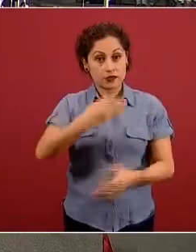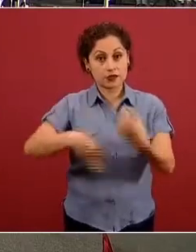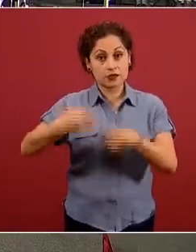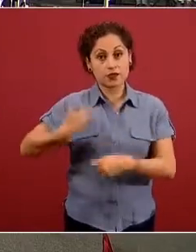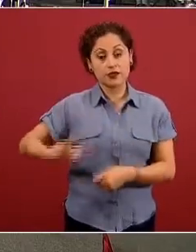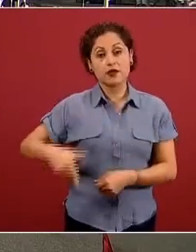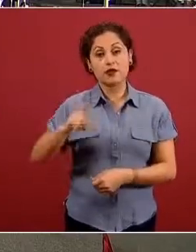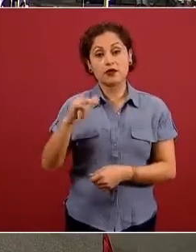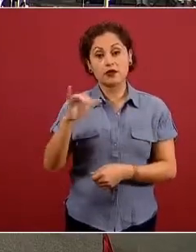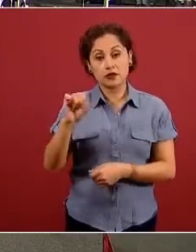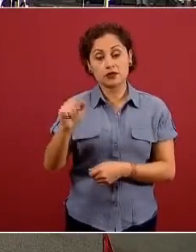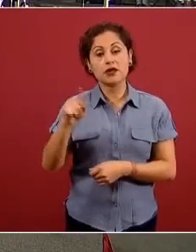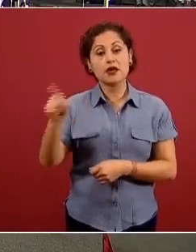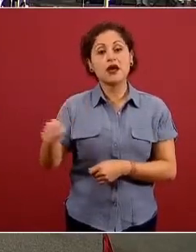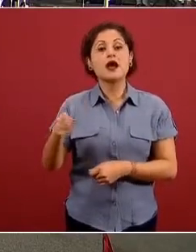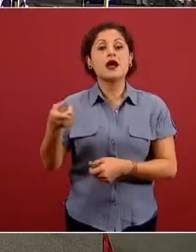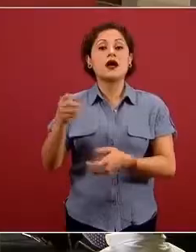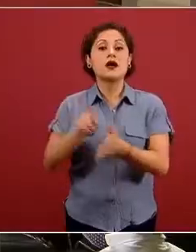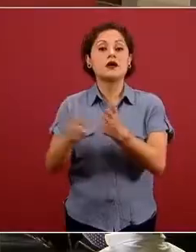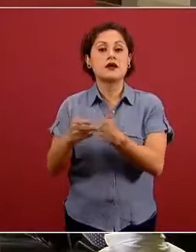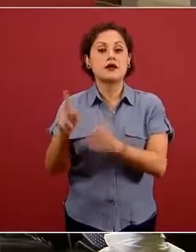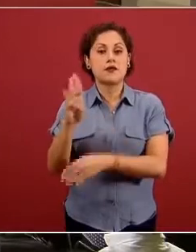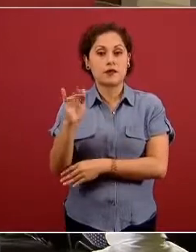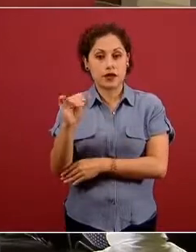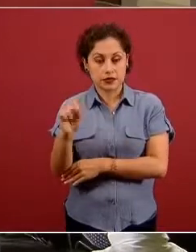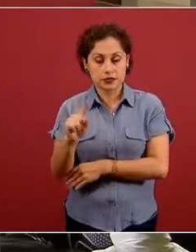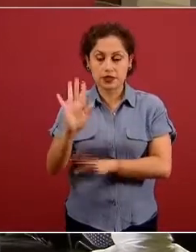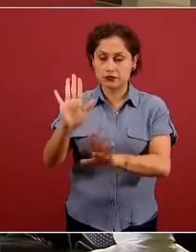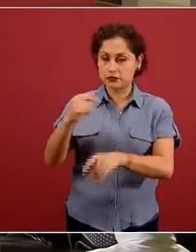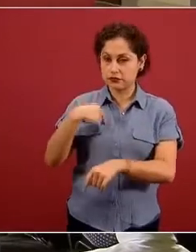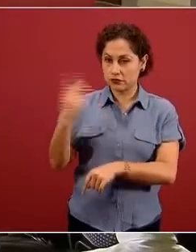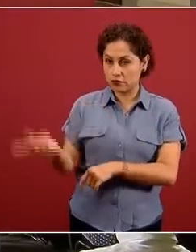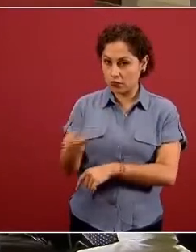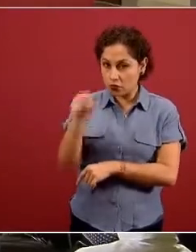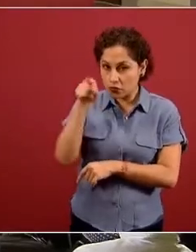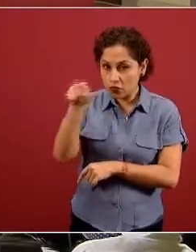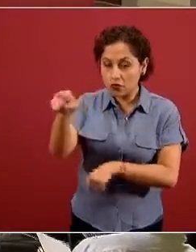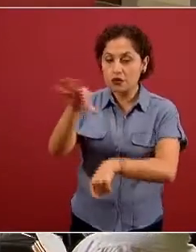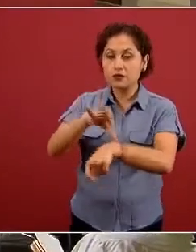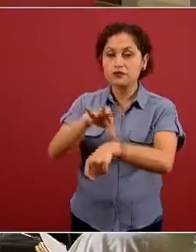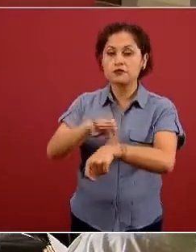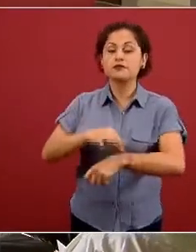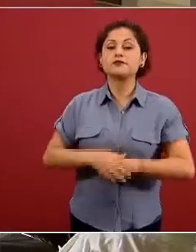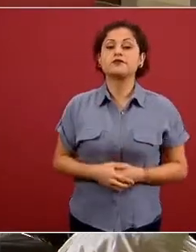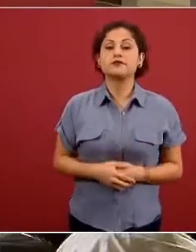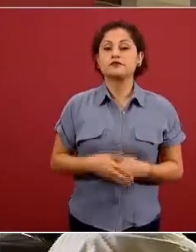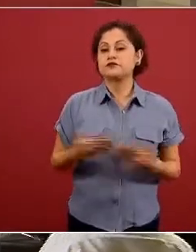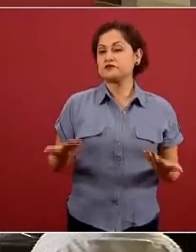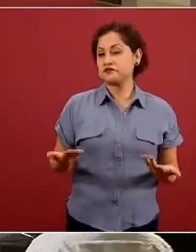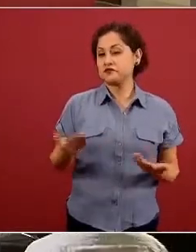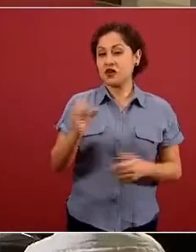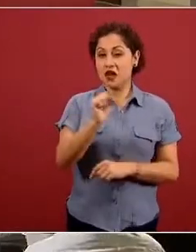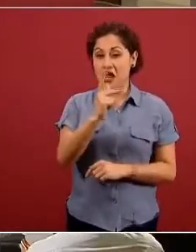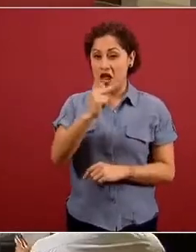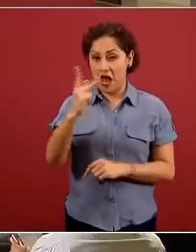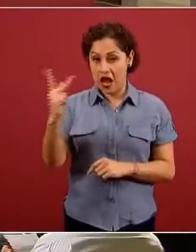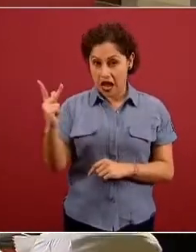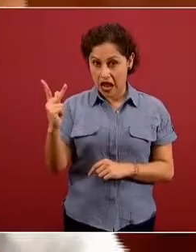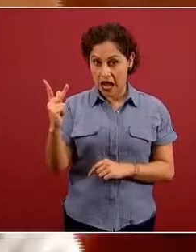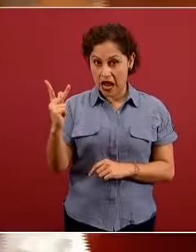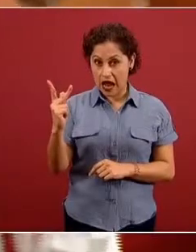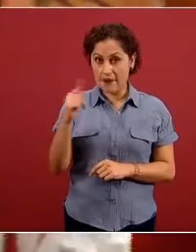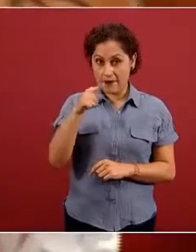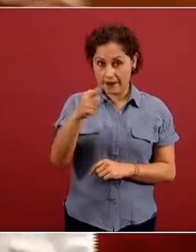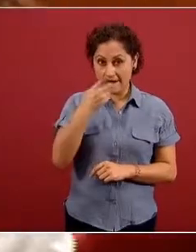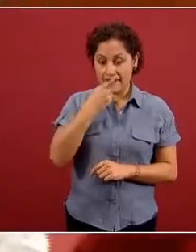Álvarez, del diario Basta. Mi pregunta es para usted, doctor. ¿Qué tan viable es esta aplicación para las personas adultas